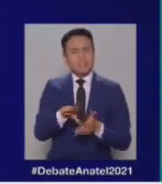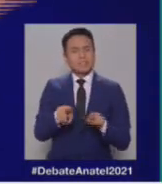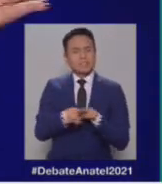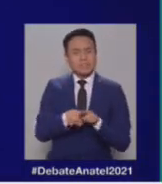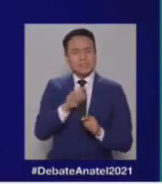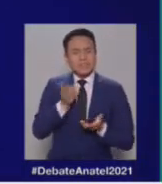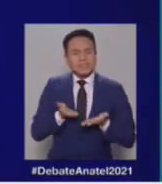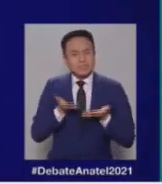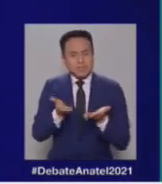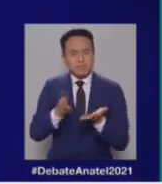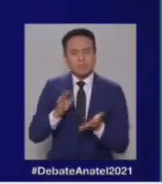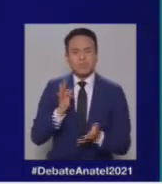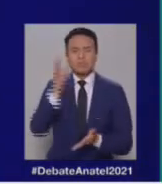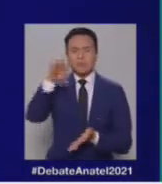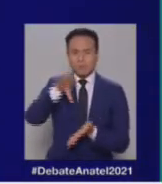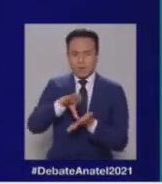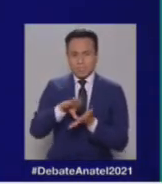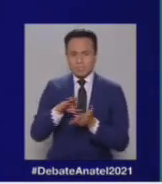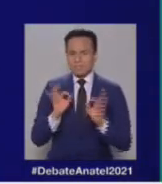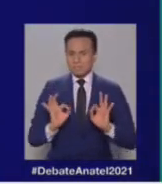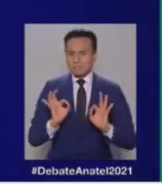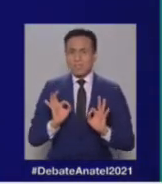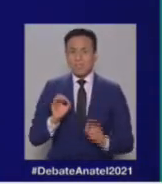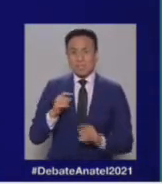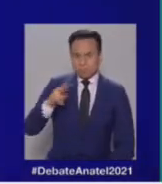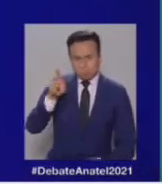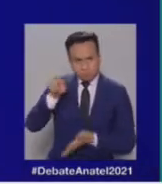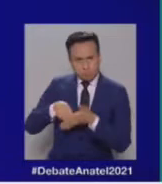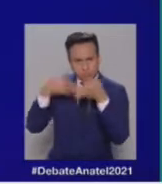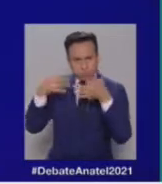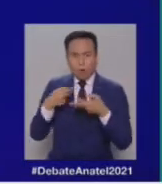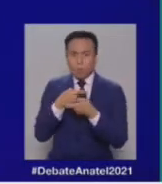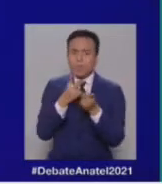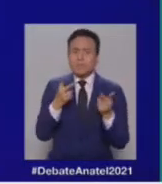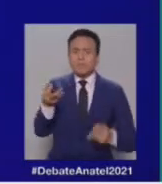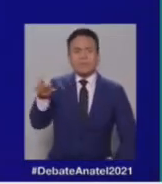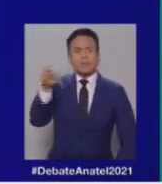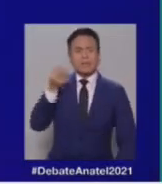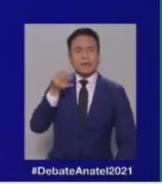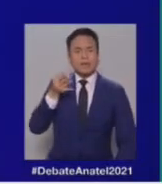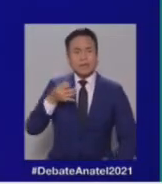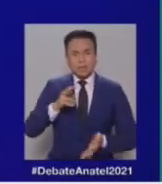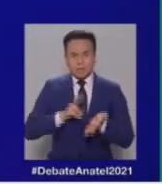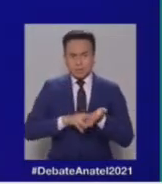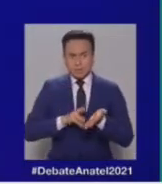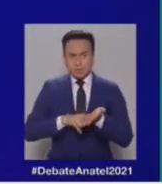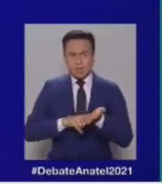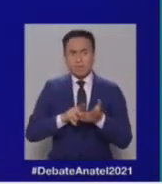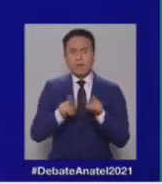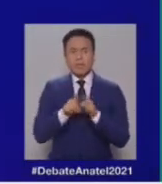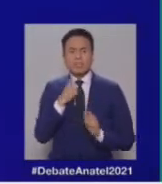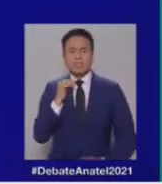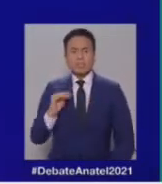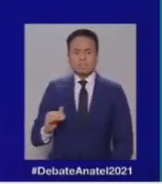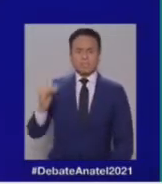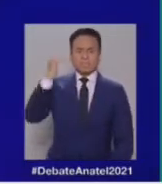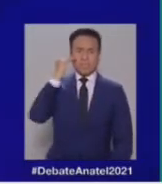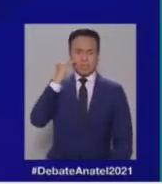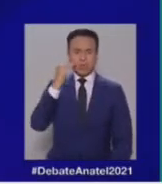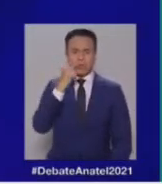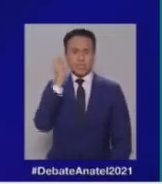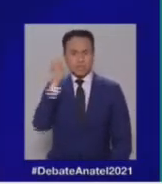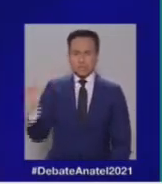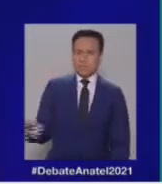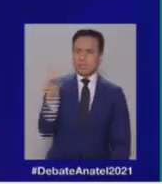presentada, pero yo estoy totalmente disponible, como he señalado, a cualquier tipo de investigación, señaló Gabriel Boric. Porque no basta que solo